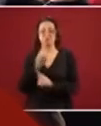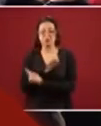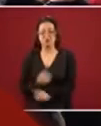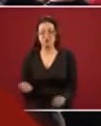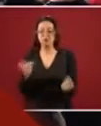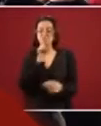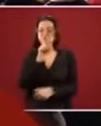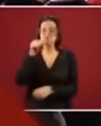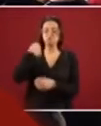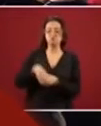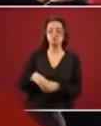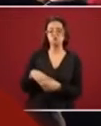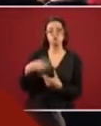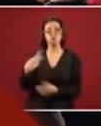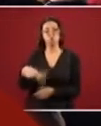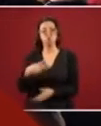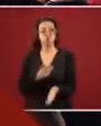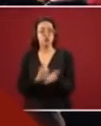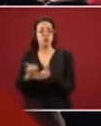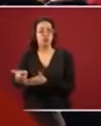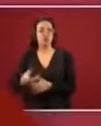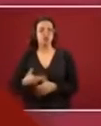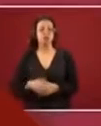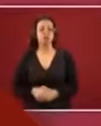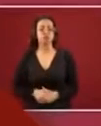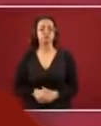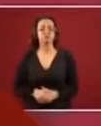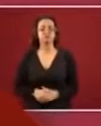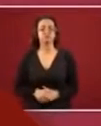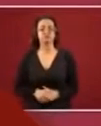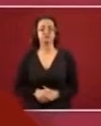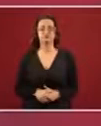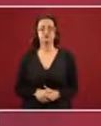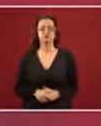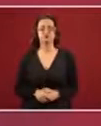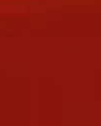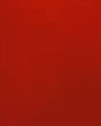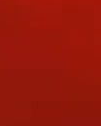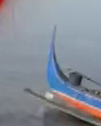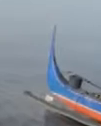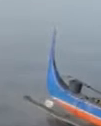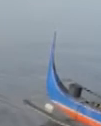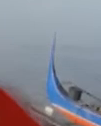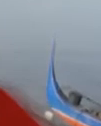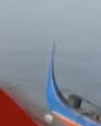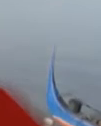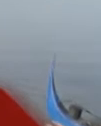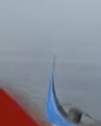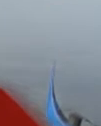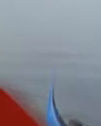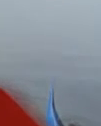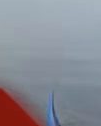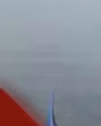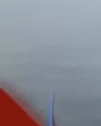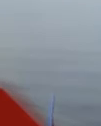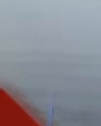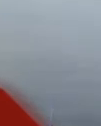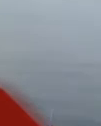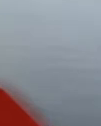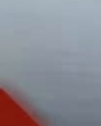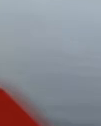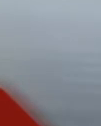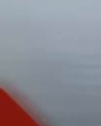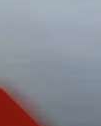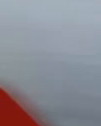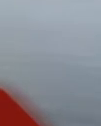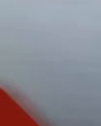harán un programa coordinado con la Comisión Nacional de Derechos Humanos para proteger a los niños y niñas. Filipinas en estado de alerta por